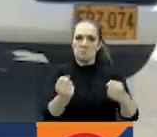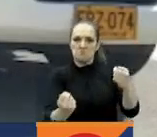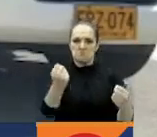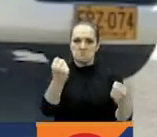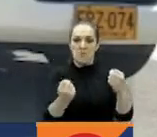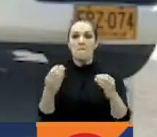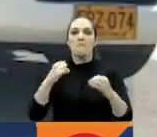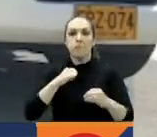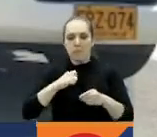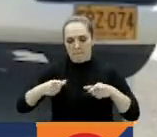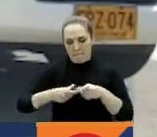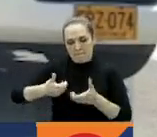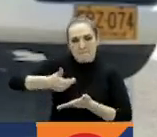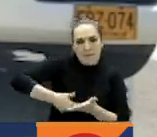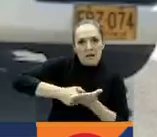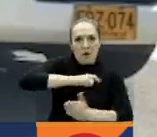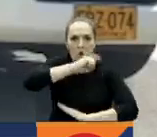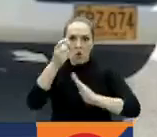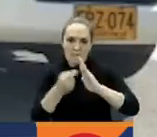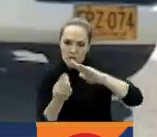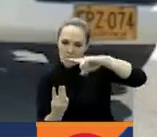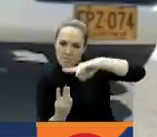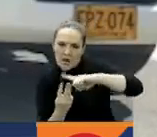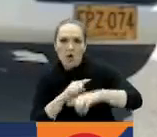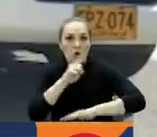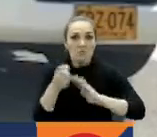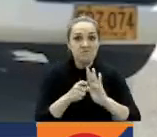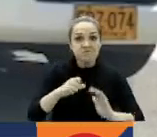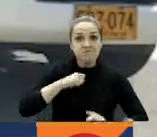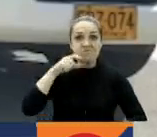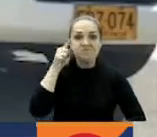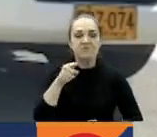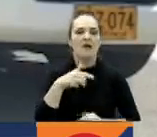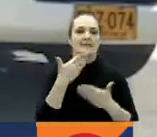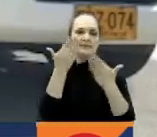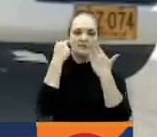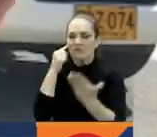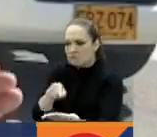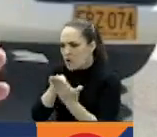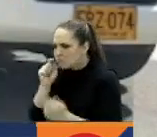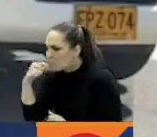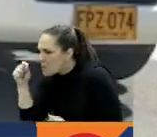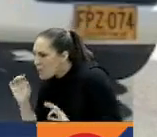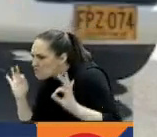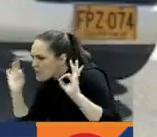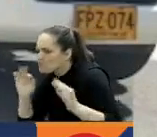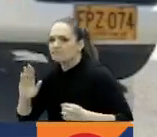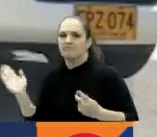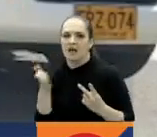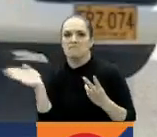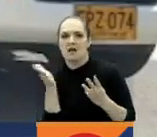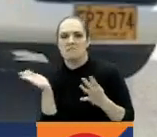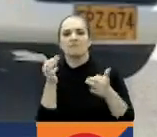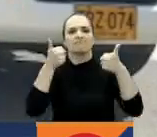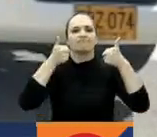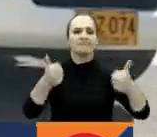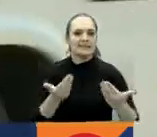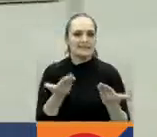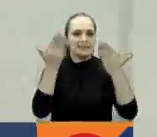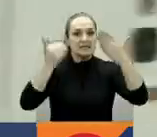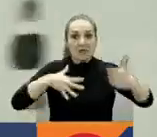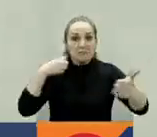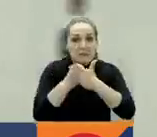vehículos nos ayudan enormemente a disminuir siniestralidad y fatalidades en las